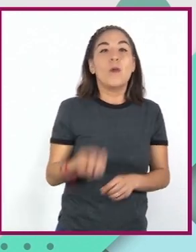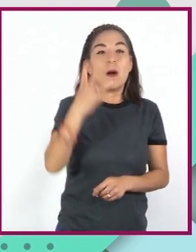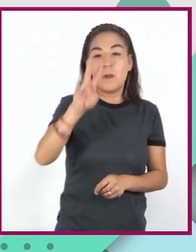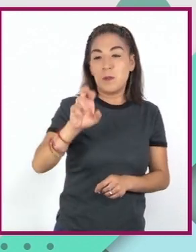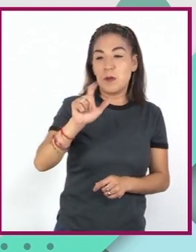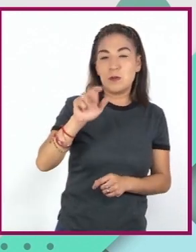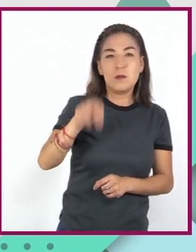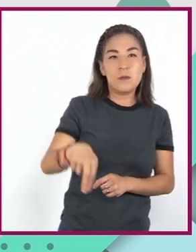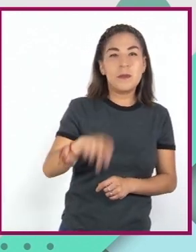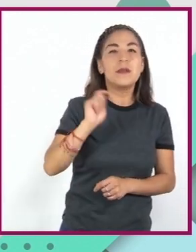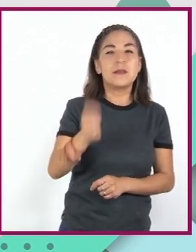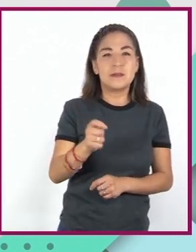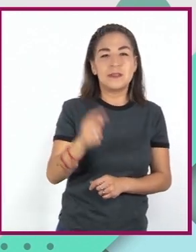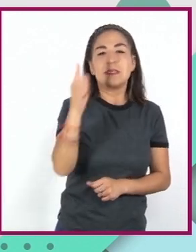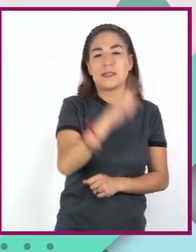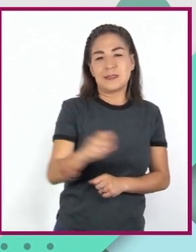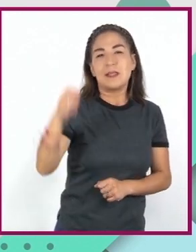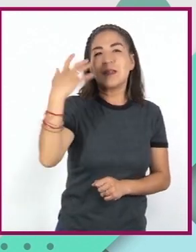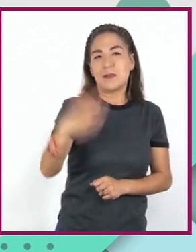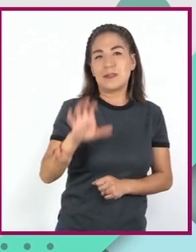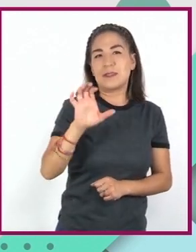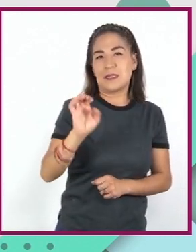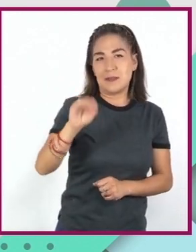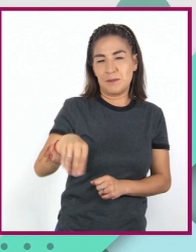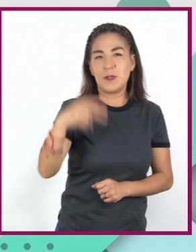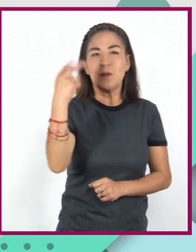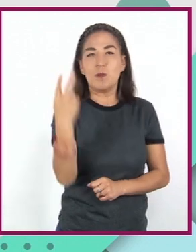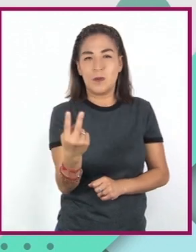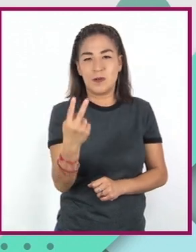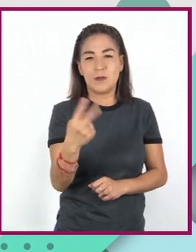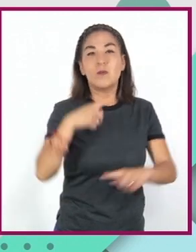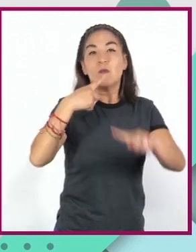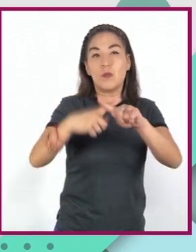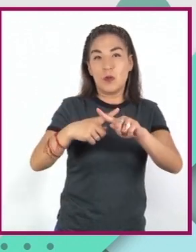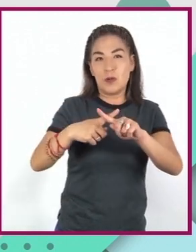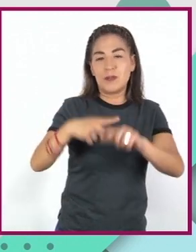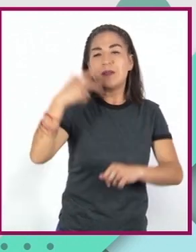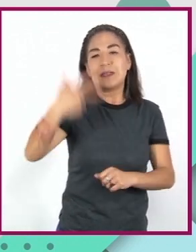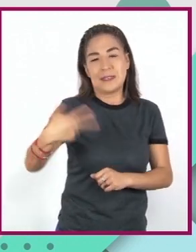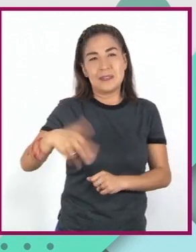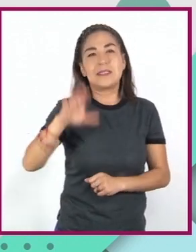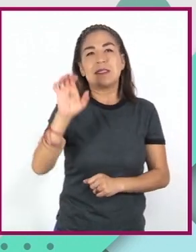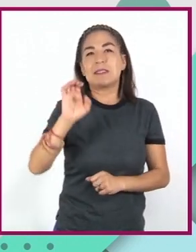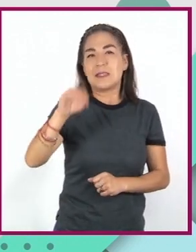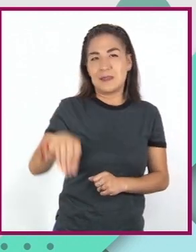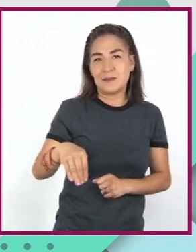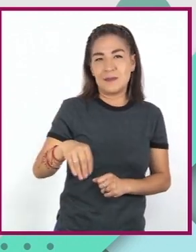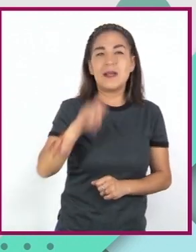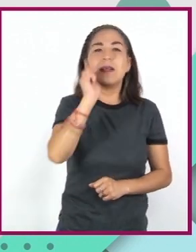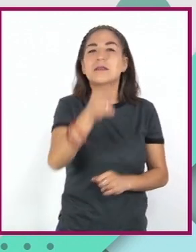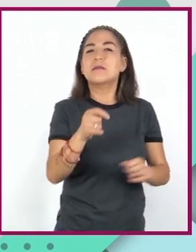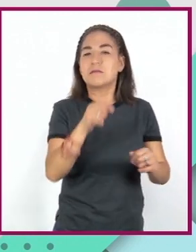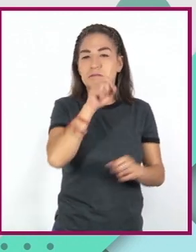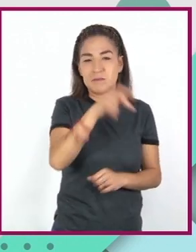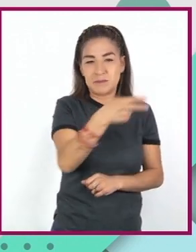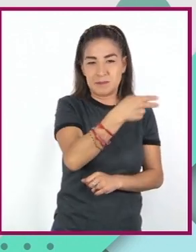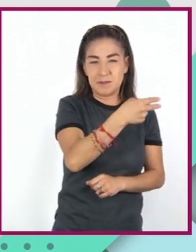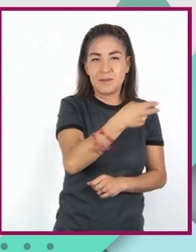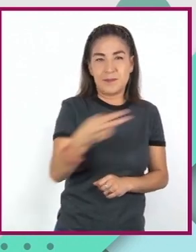es igual a 110 centímetros cuadrados por 13 centímetros, que es igual